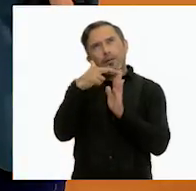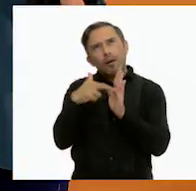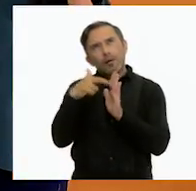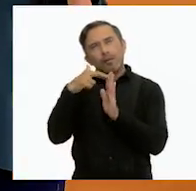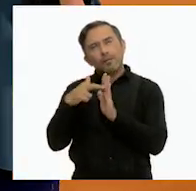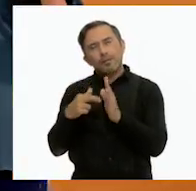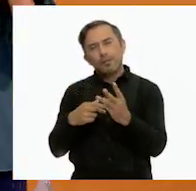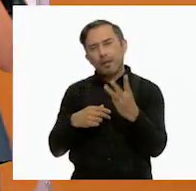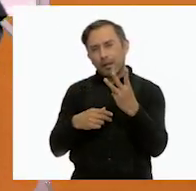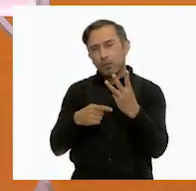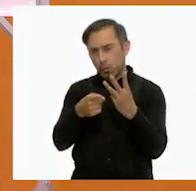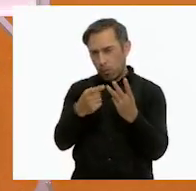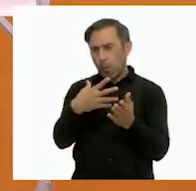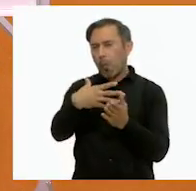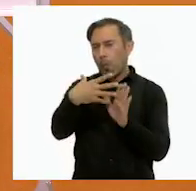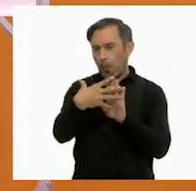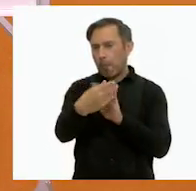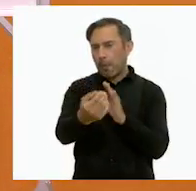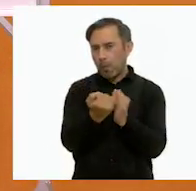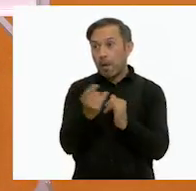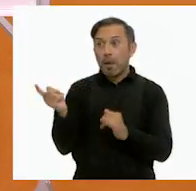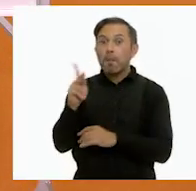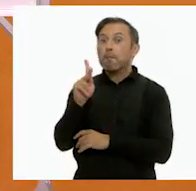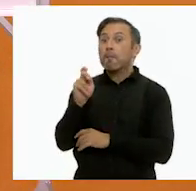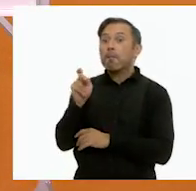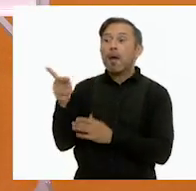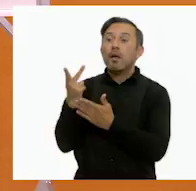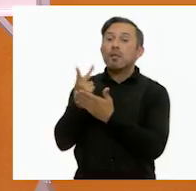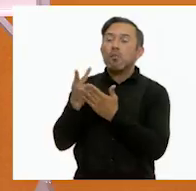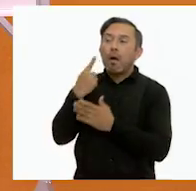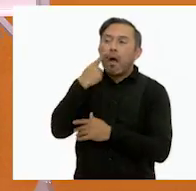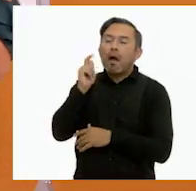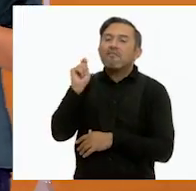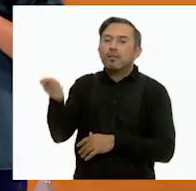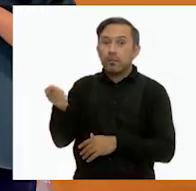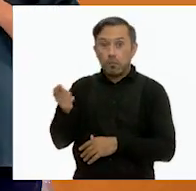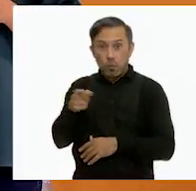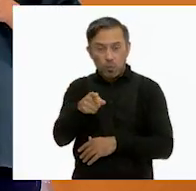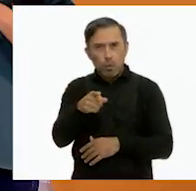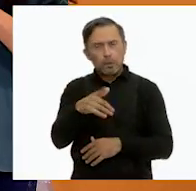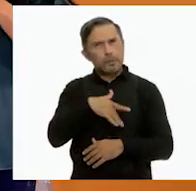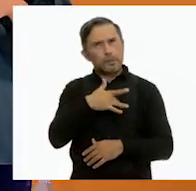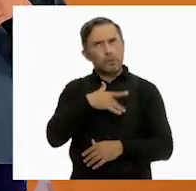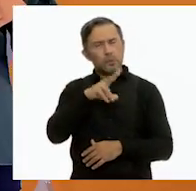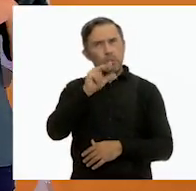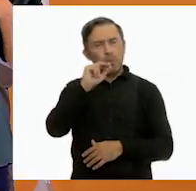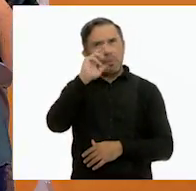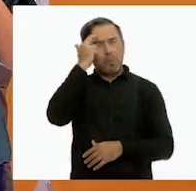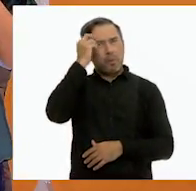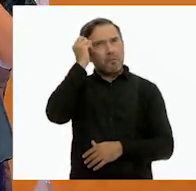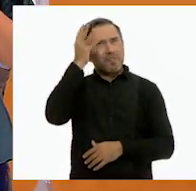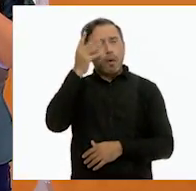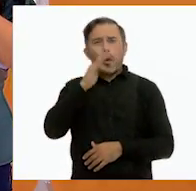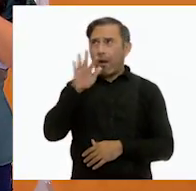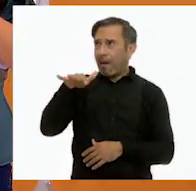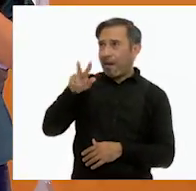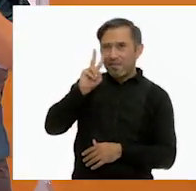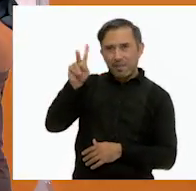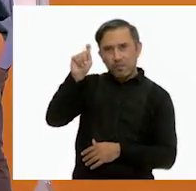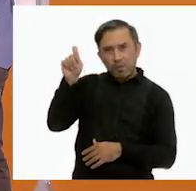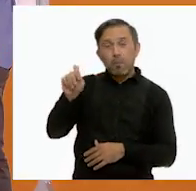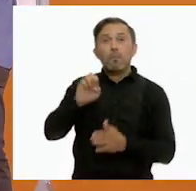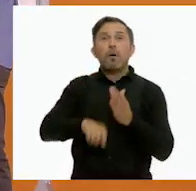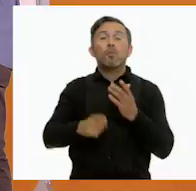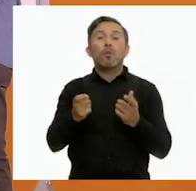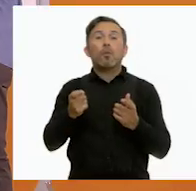dibuja Pepe las suyas. Recuerda que si no recuerdas algunas, puedes retomar las que nosotros escribimos. Como levantar la mano, que